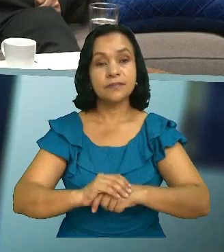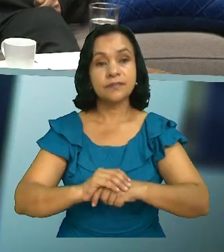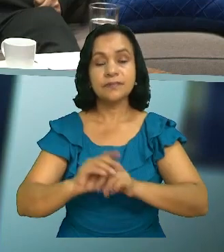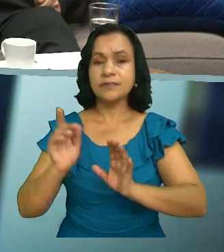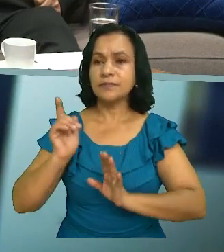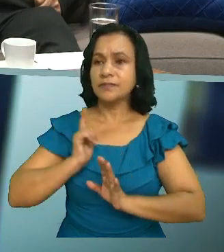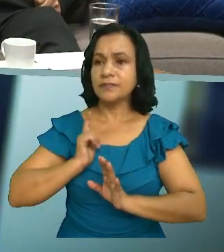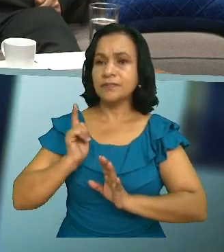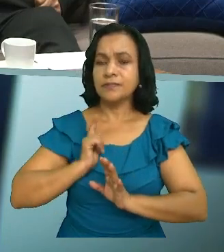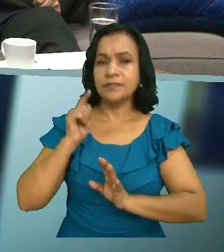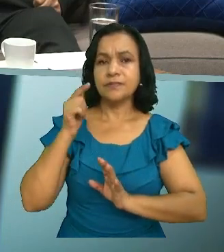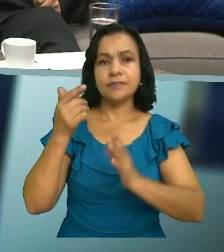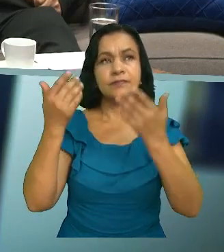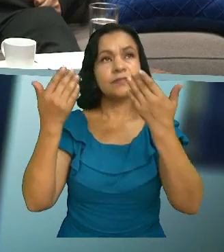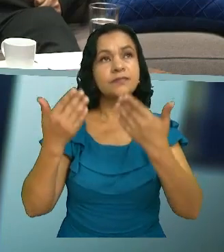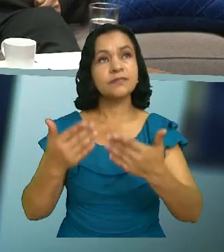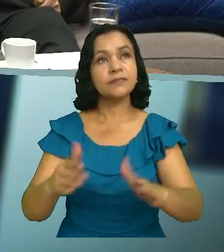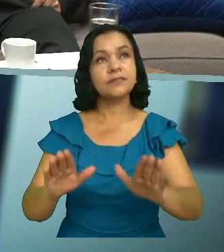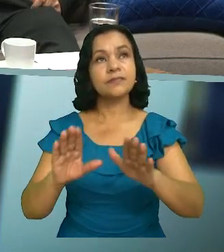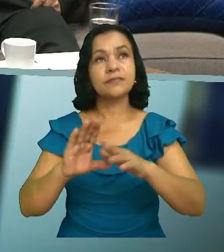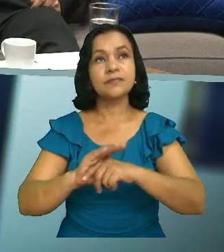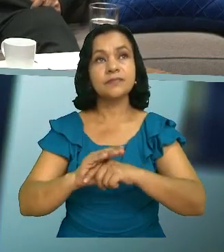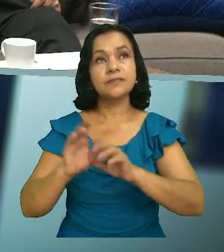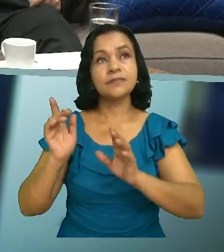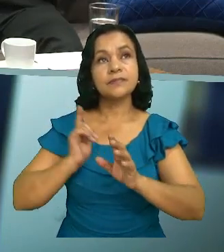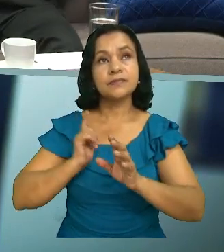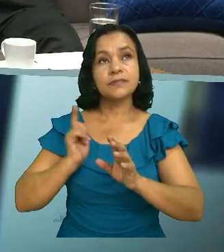tenemos adelantado.